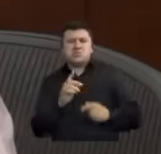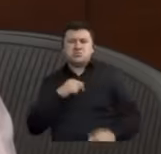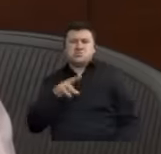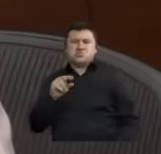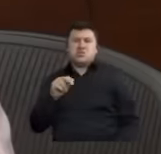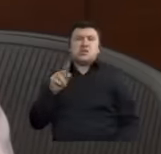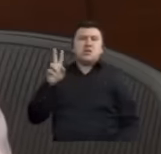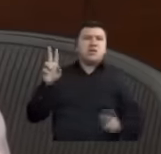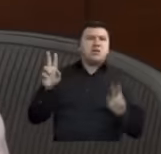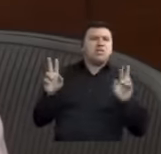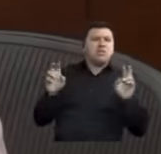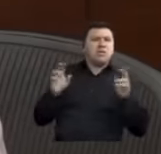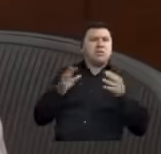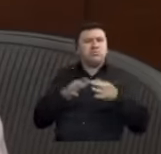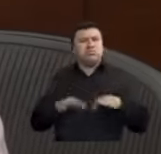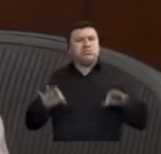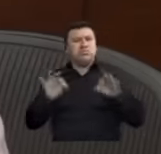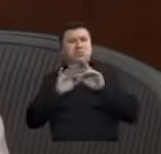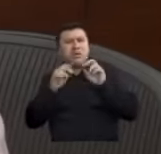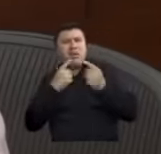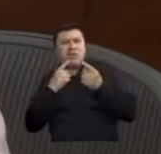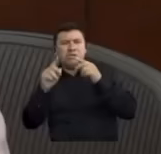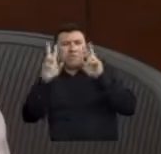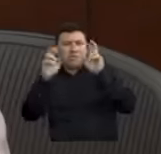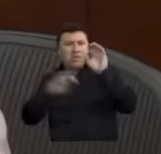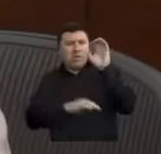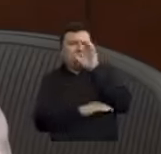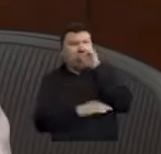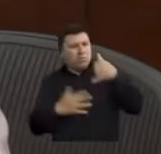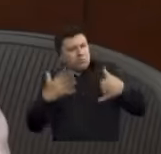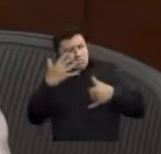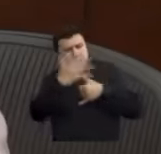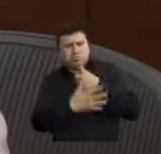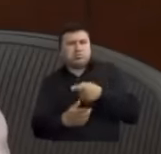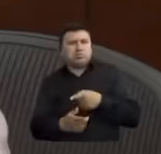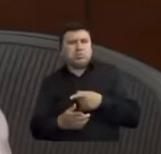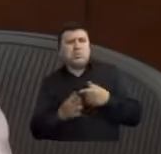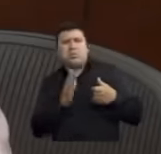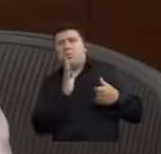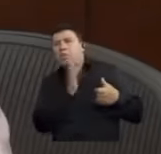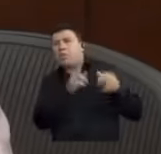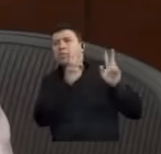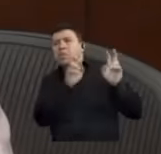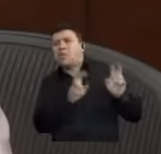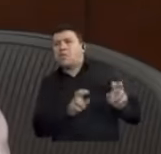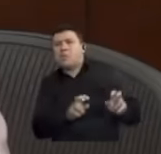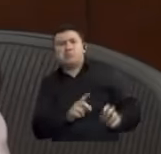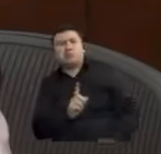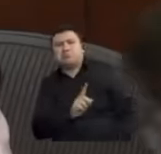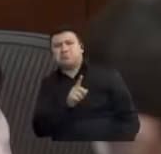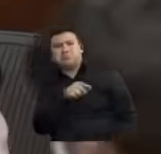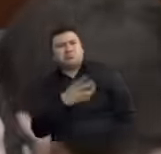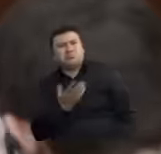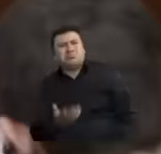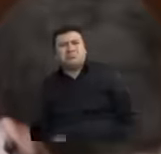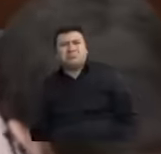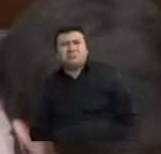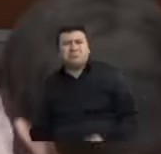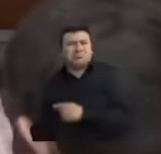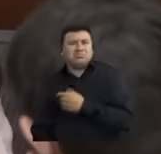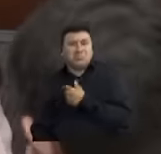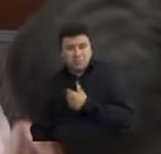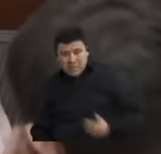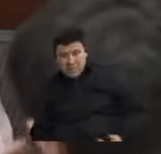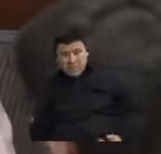Los temas más importantes del país están abandonados. No tenemos un